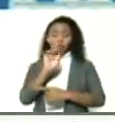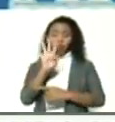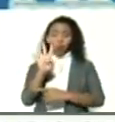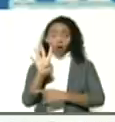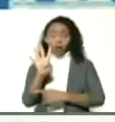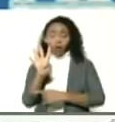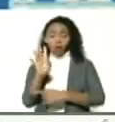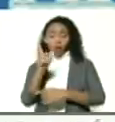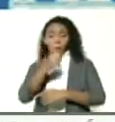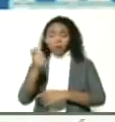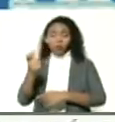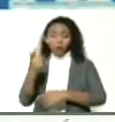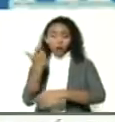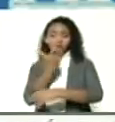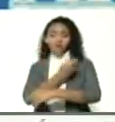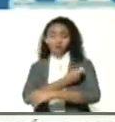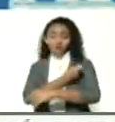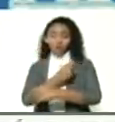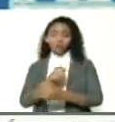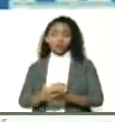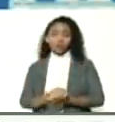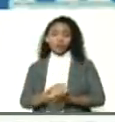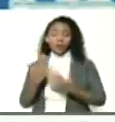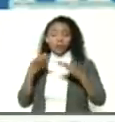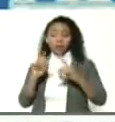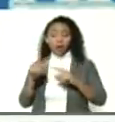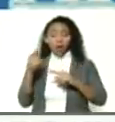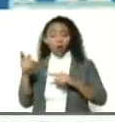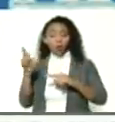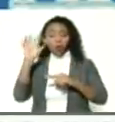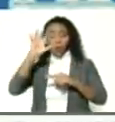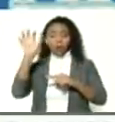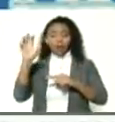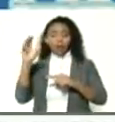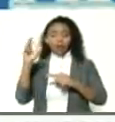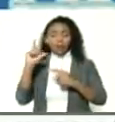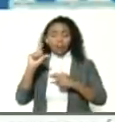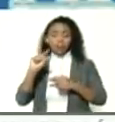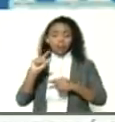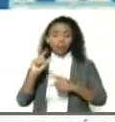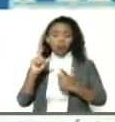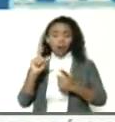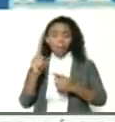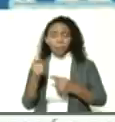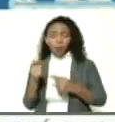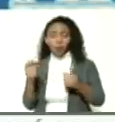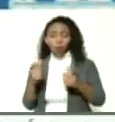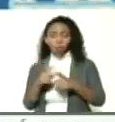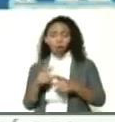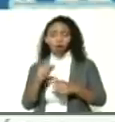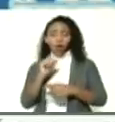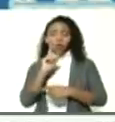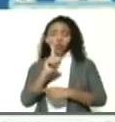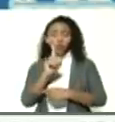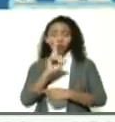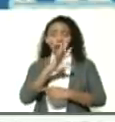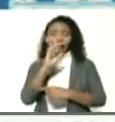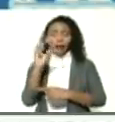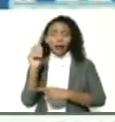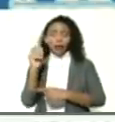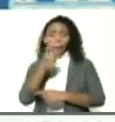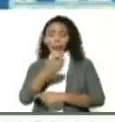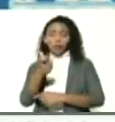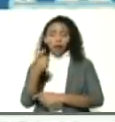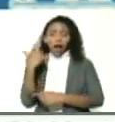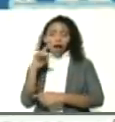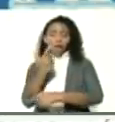está vacunado, mientras que los países de renta baja, uno de cada 500 ciudadanos